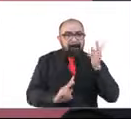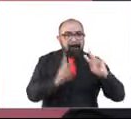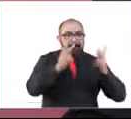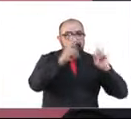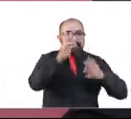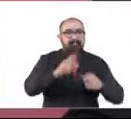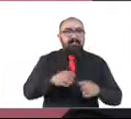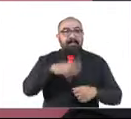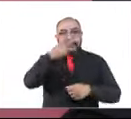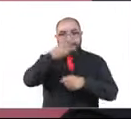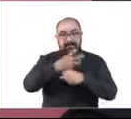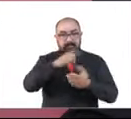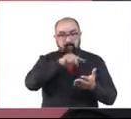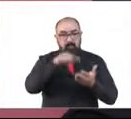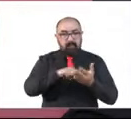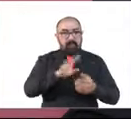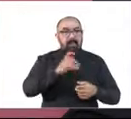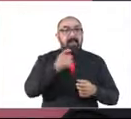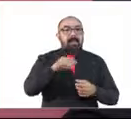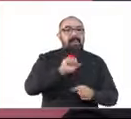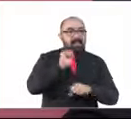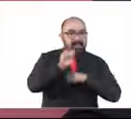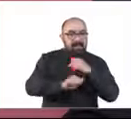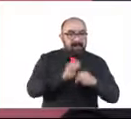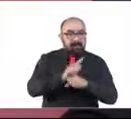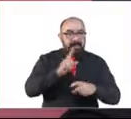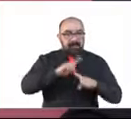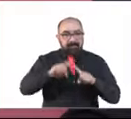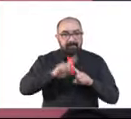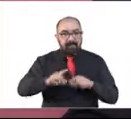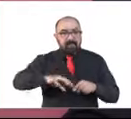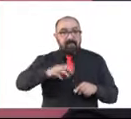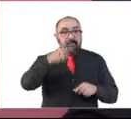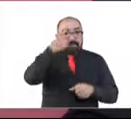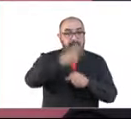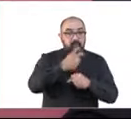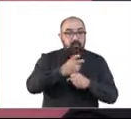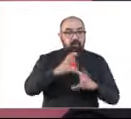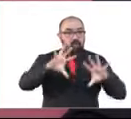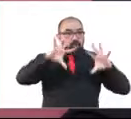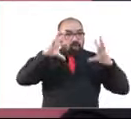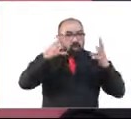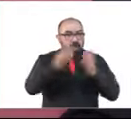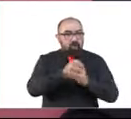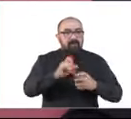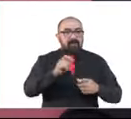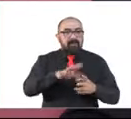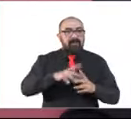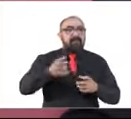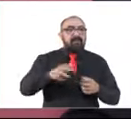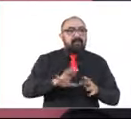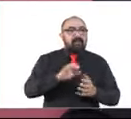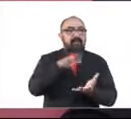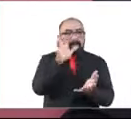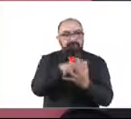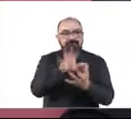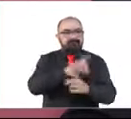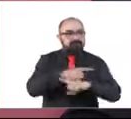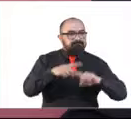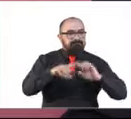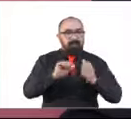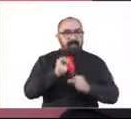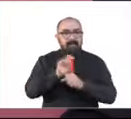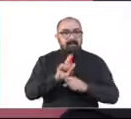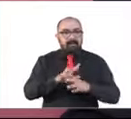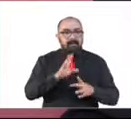en mamíferos, es el segundo en reptiles de todo el planeta. Y además tenemos una peculiaridad también, que aquí hubo una